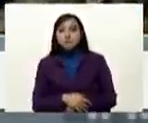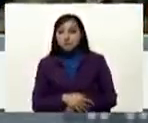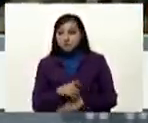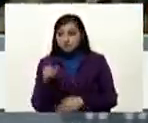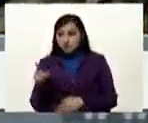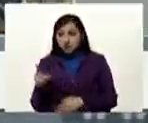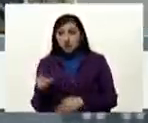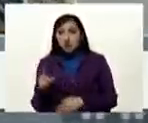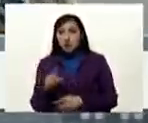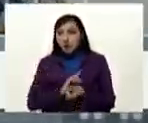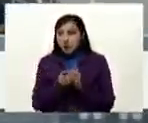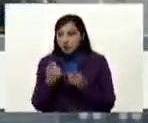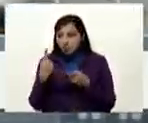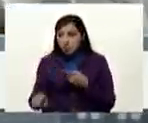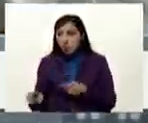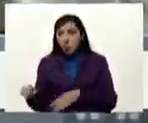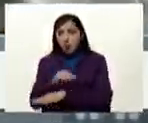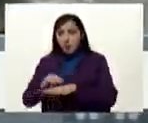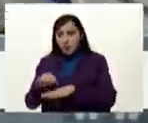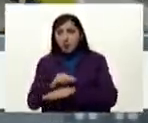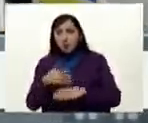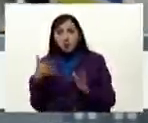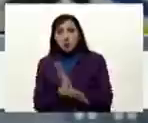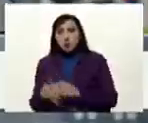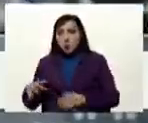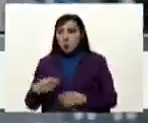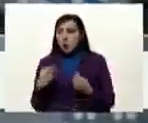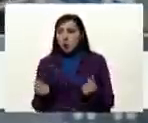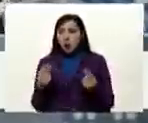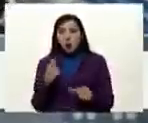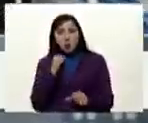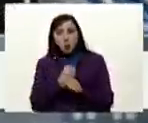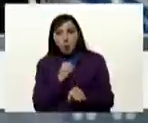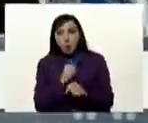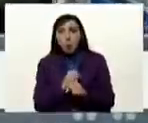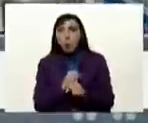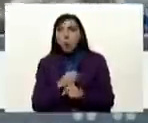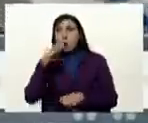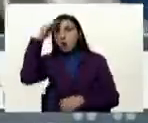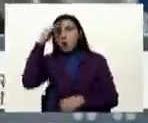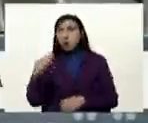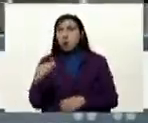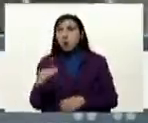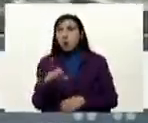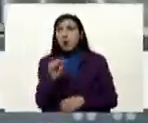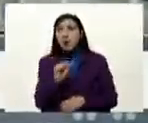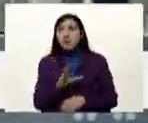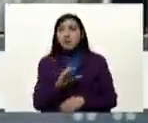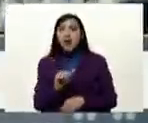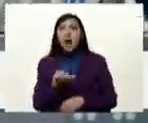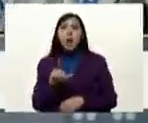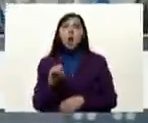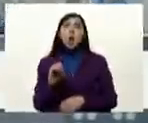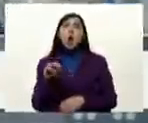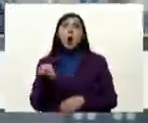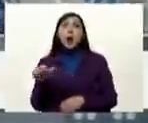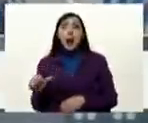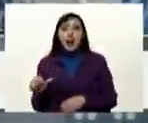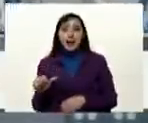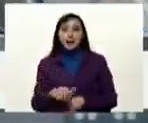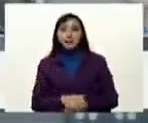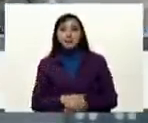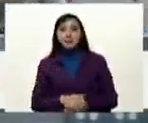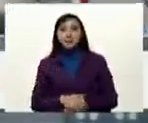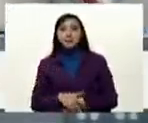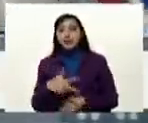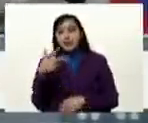Escalona en el espíritu activo. Escalona, no caos. ¿Ah? Tres